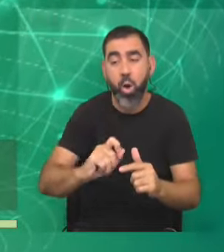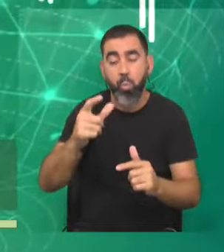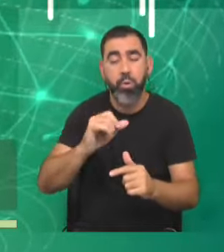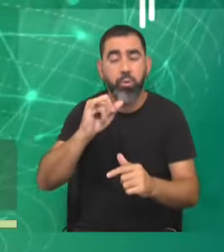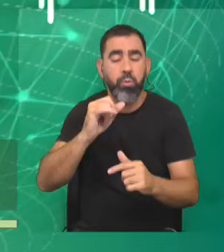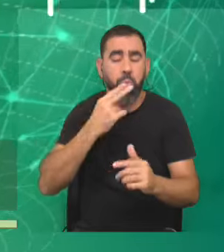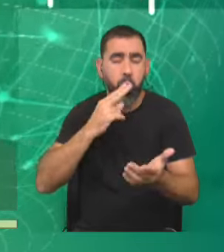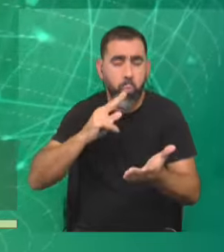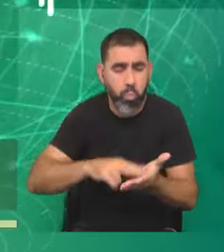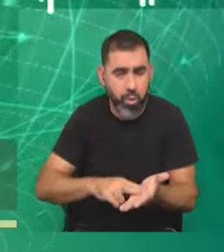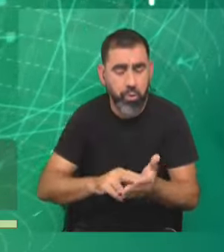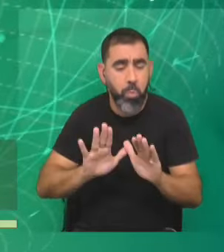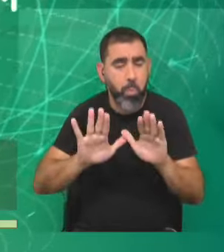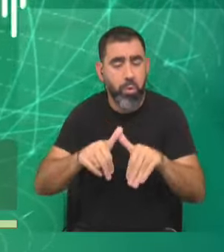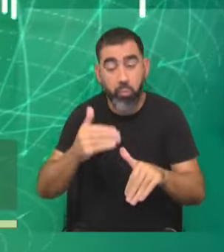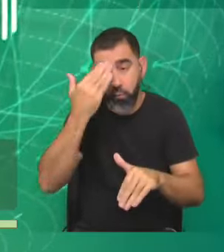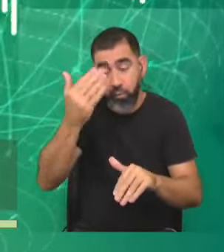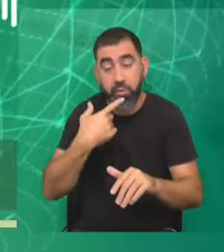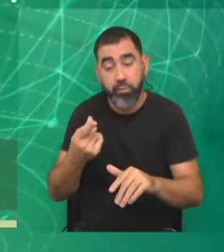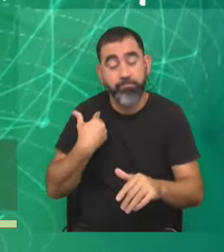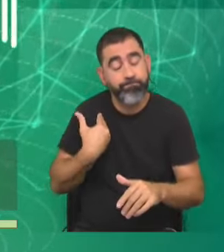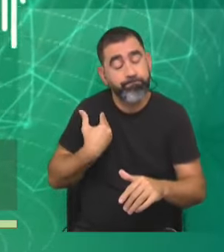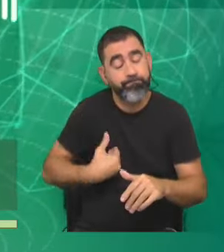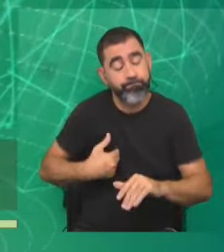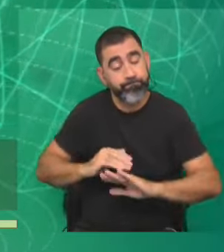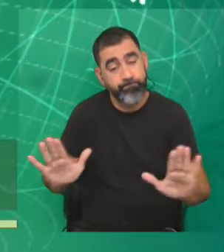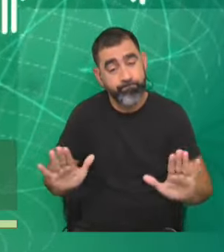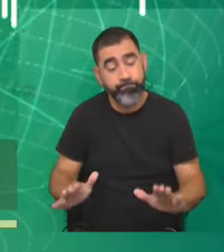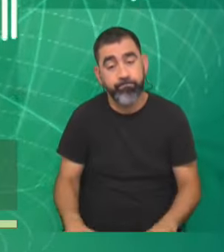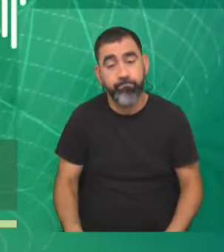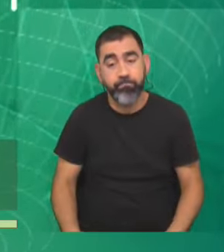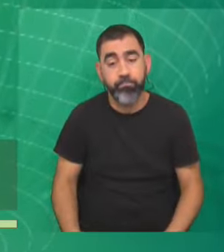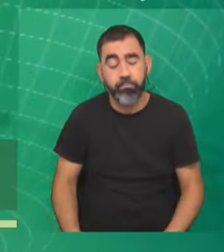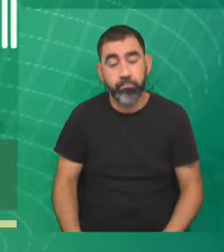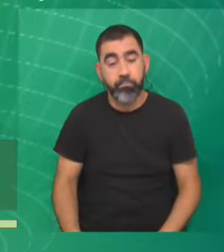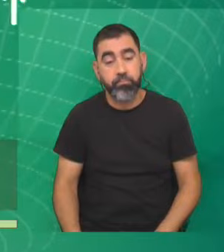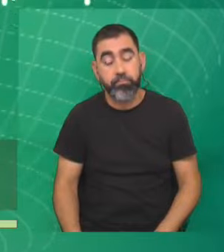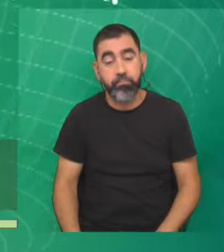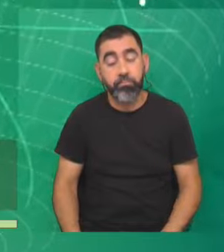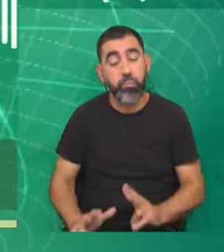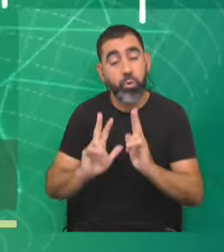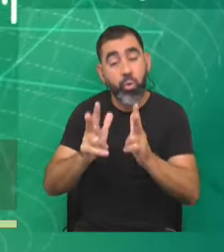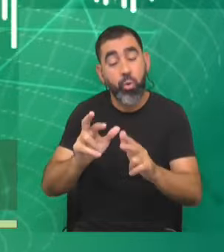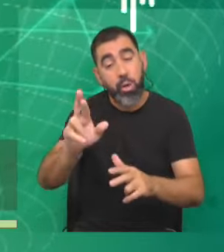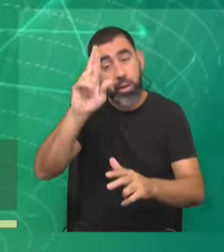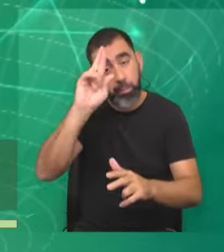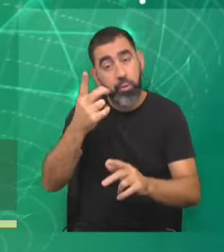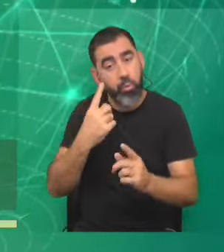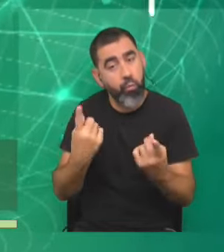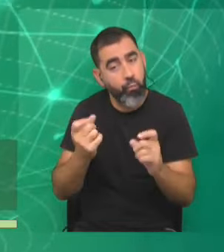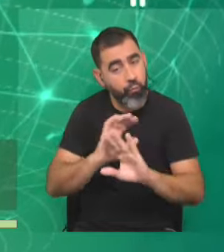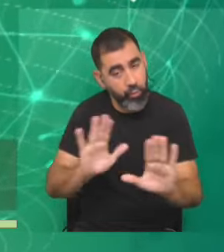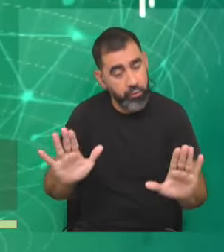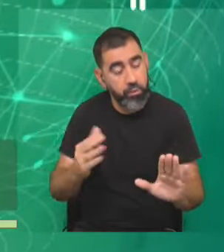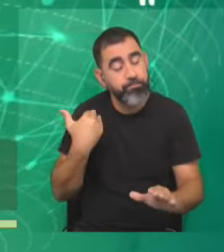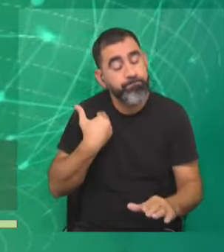a renta y patrimonio como el frente amplio que además lamento mucho yo creo que en esto quiero decir con respeto pero quiero decir con